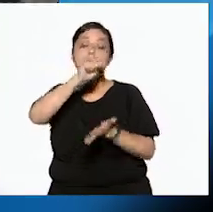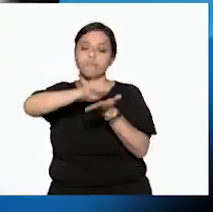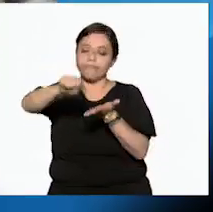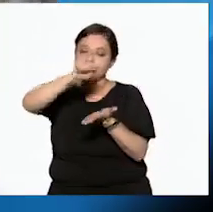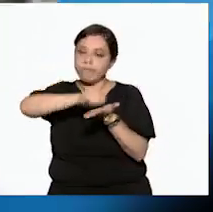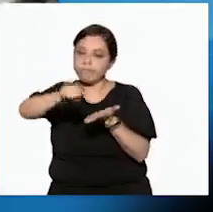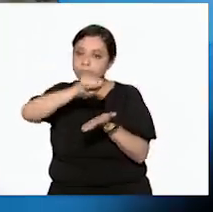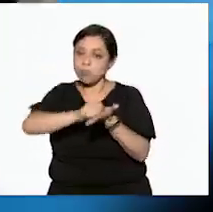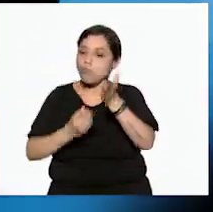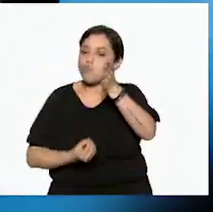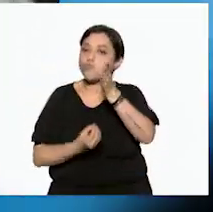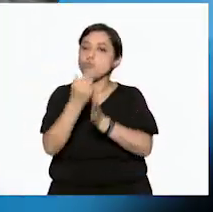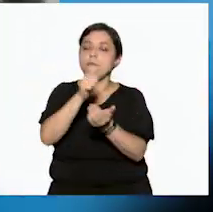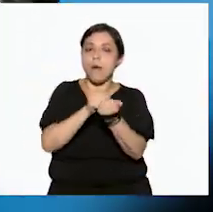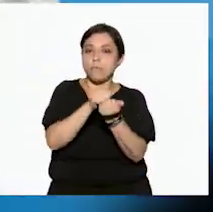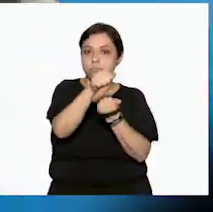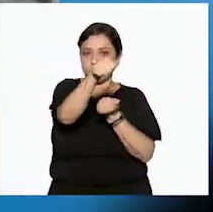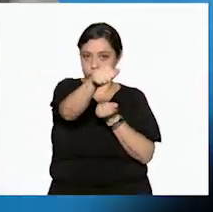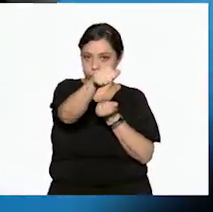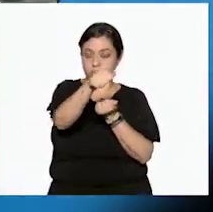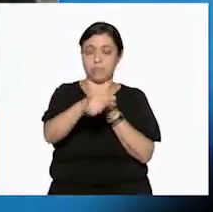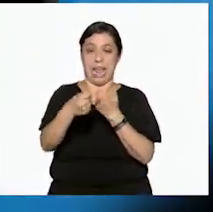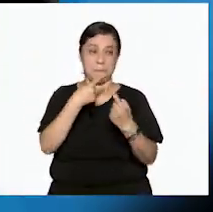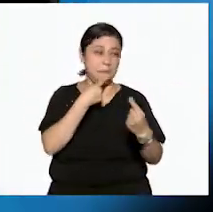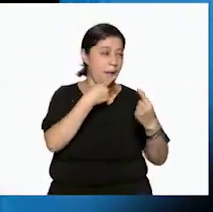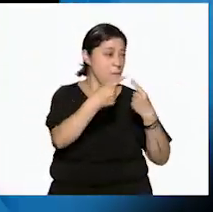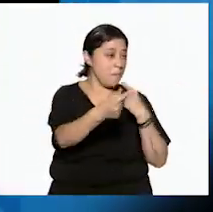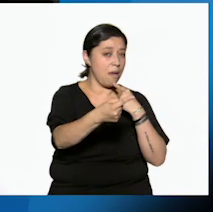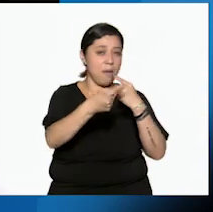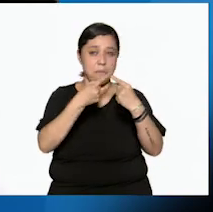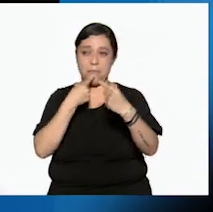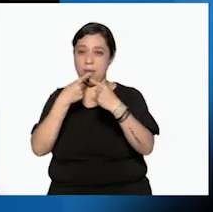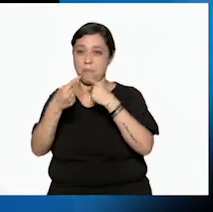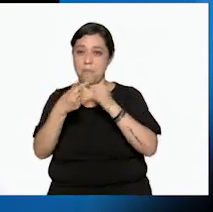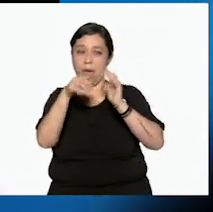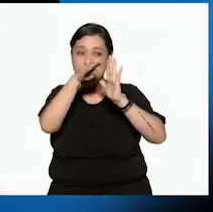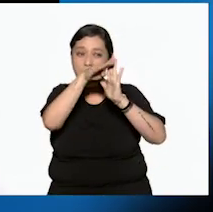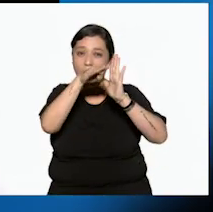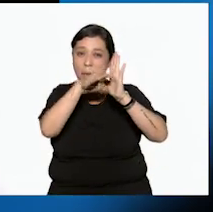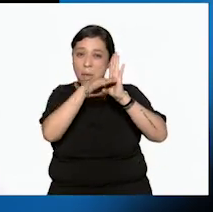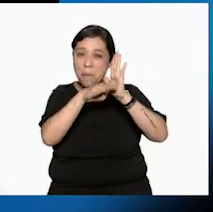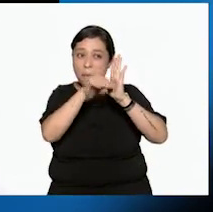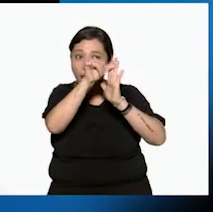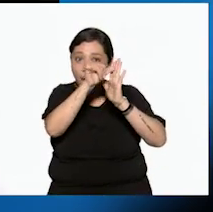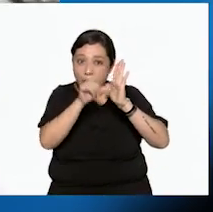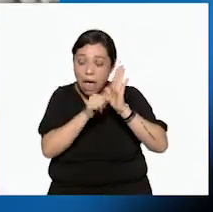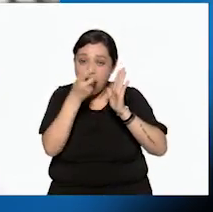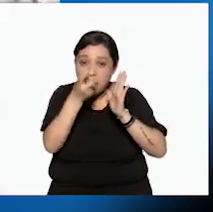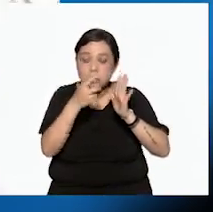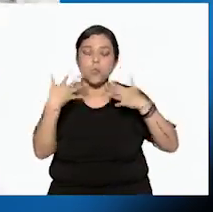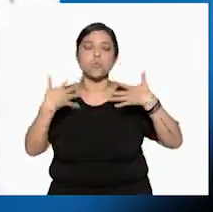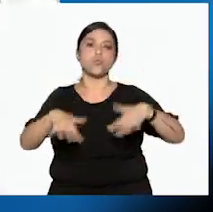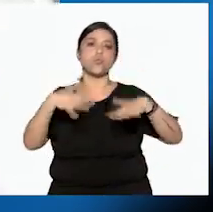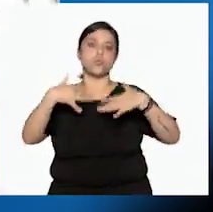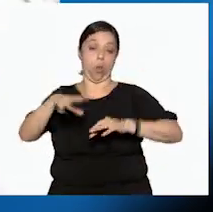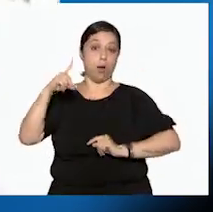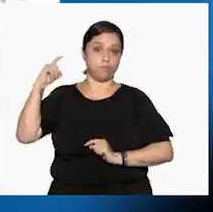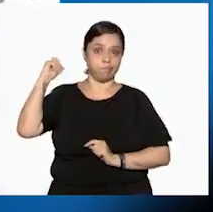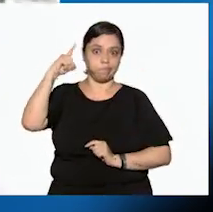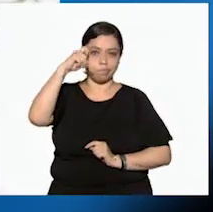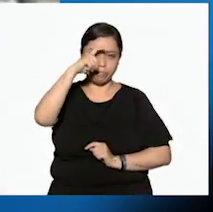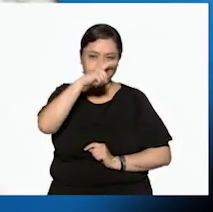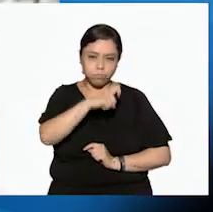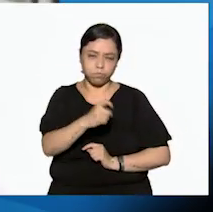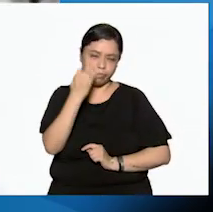constitución. Ponerse de acuerdo en la redacción de cada uno de los artículos fue una tarea ardua. Entre los